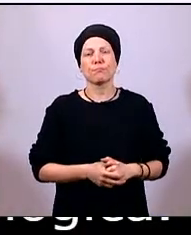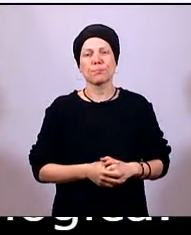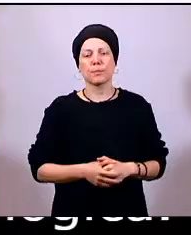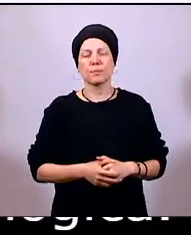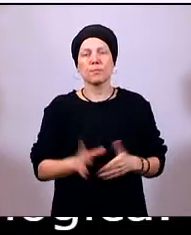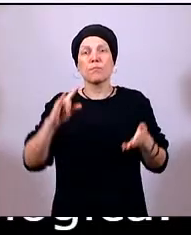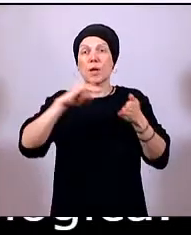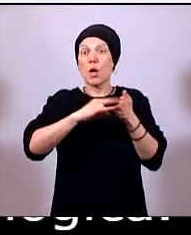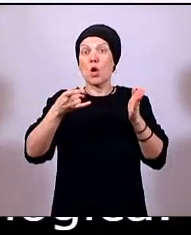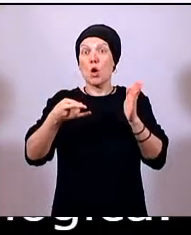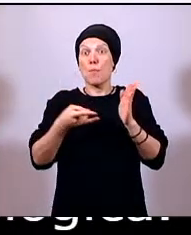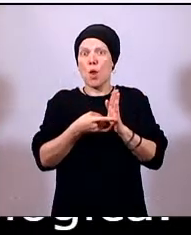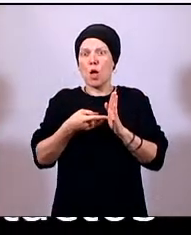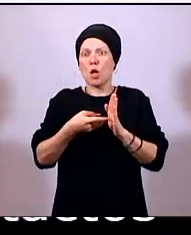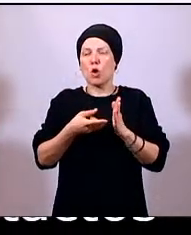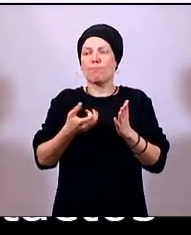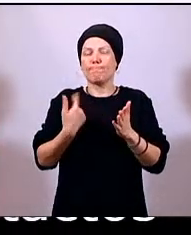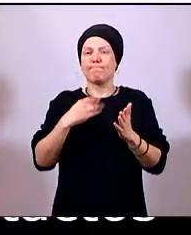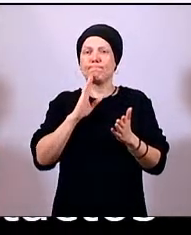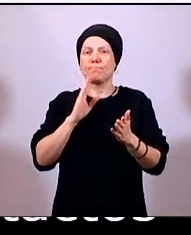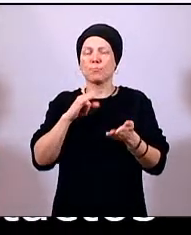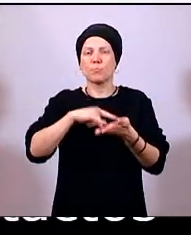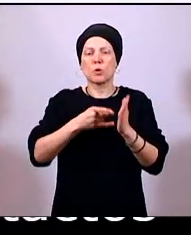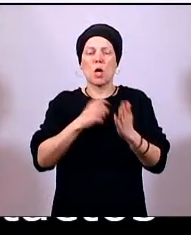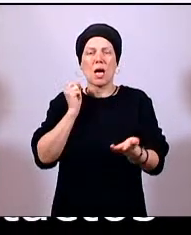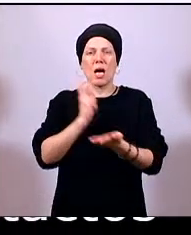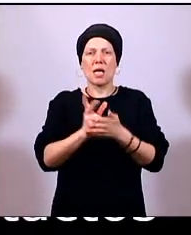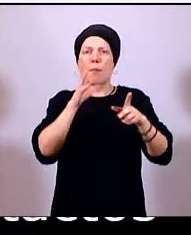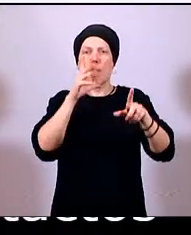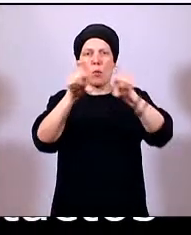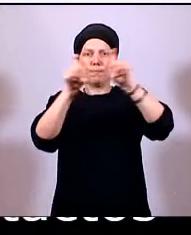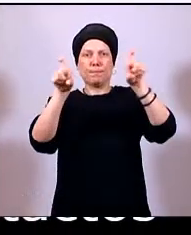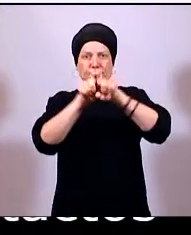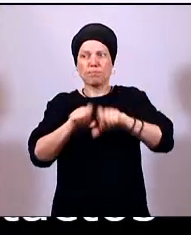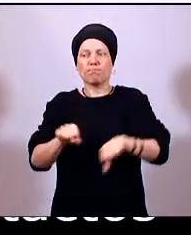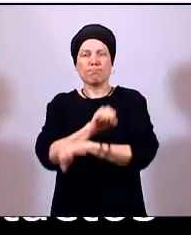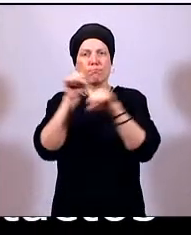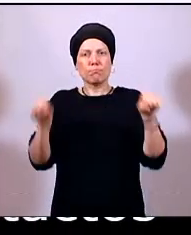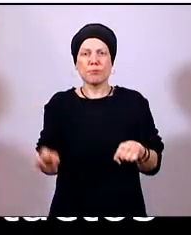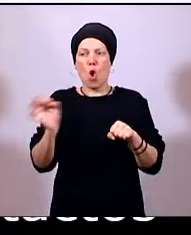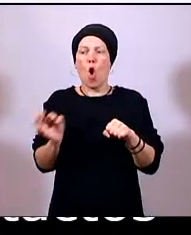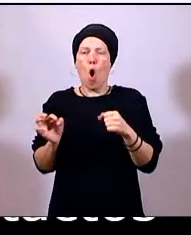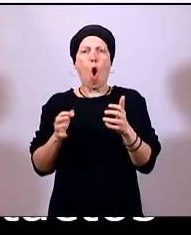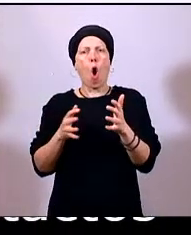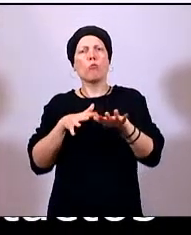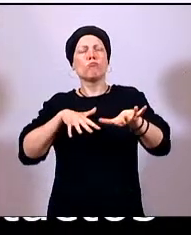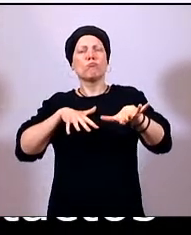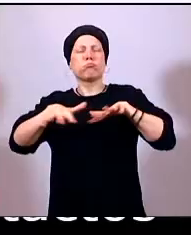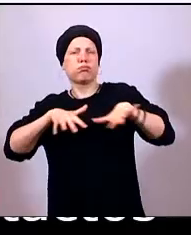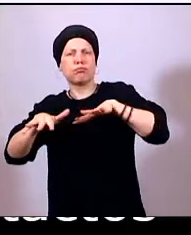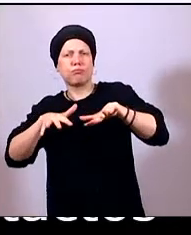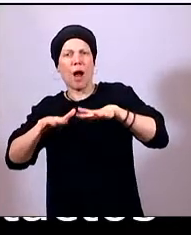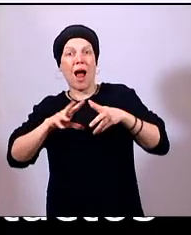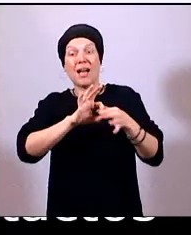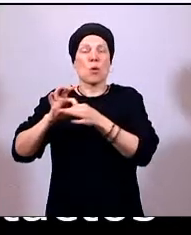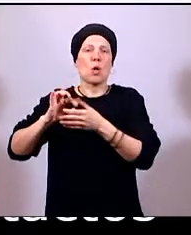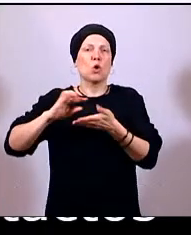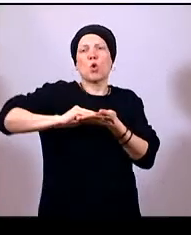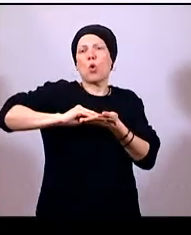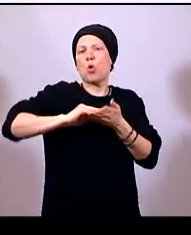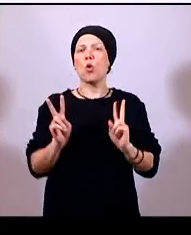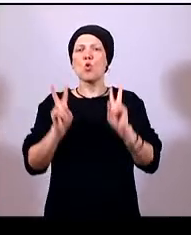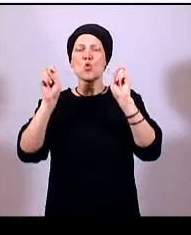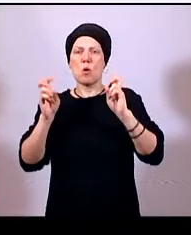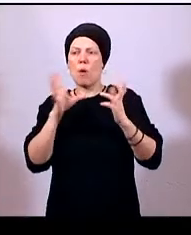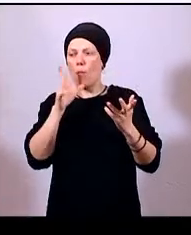Los proyectos deben resolver, como decía, retos planteados por la pyme tractora o dinamizadora a través de soluciones innovadoras basadas